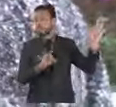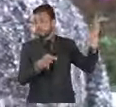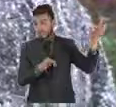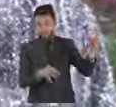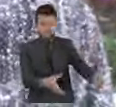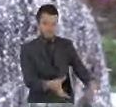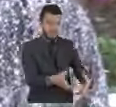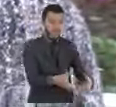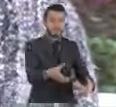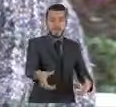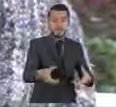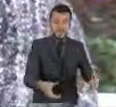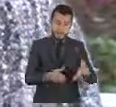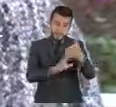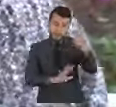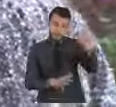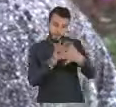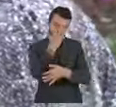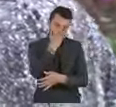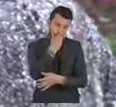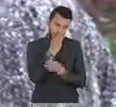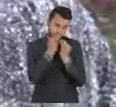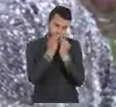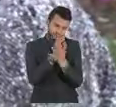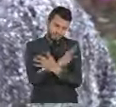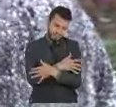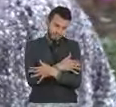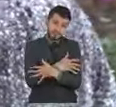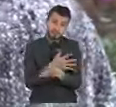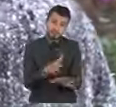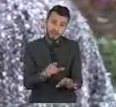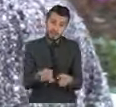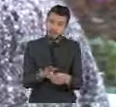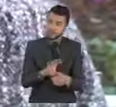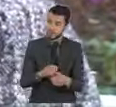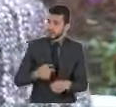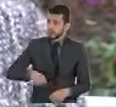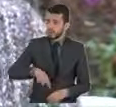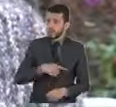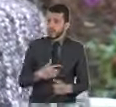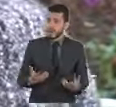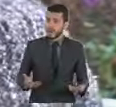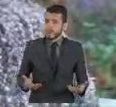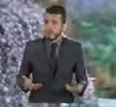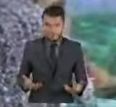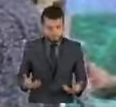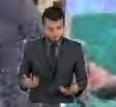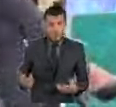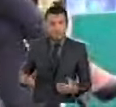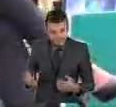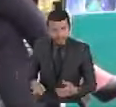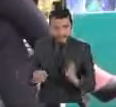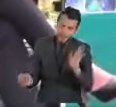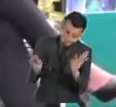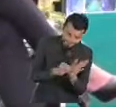unos tomos y unos mapas extraordinarios de una ciudad que no cuenta con las herramientas financieras para construirse.